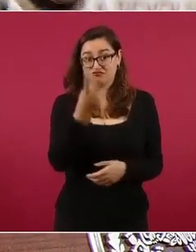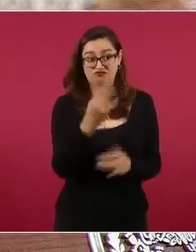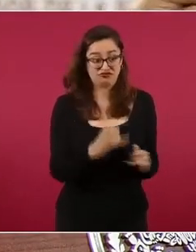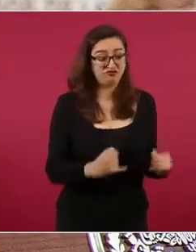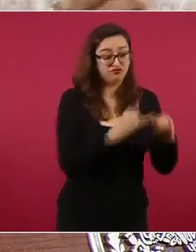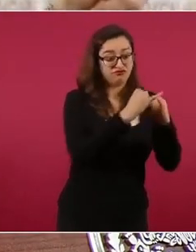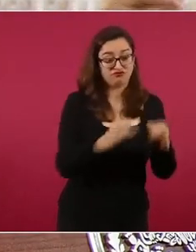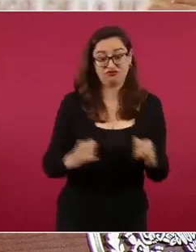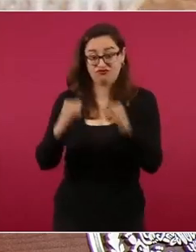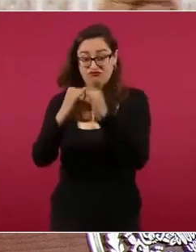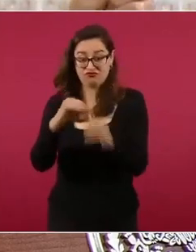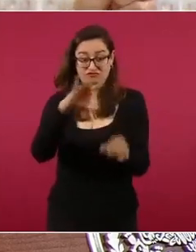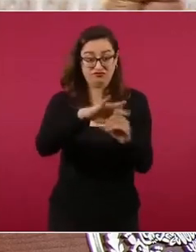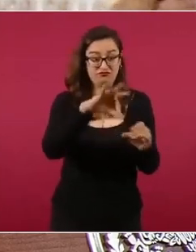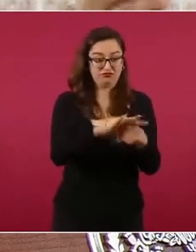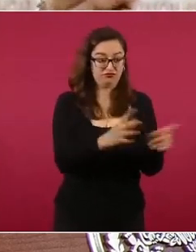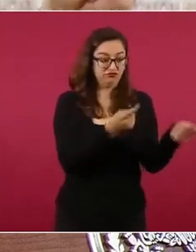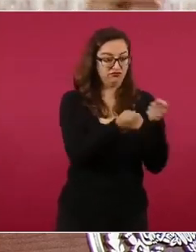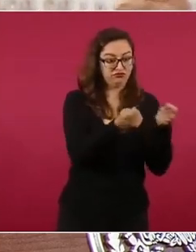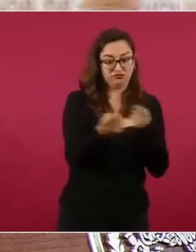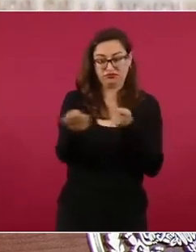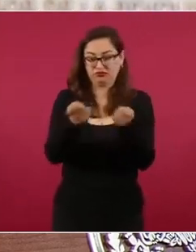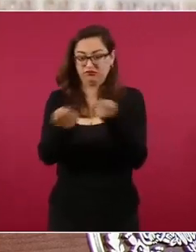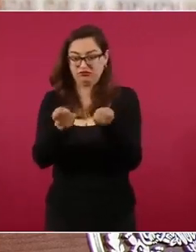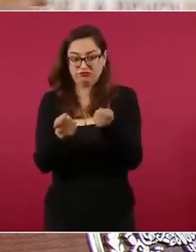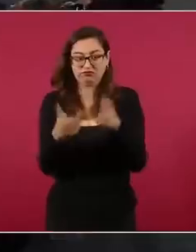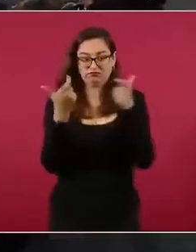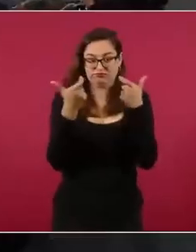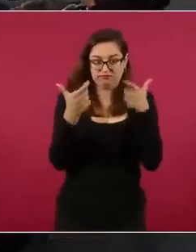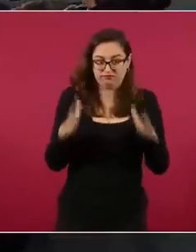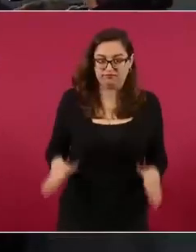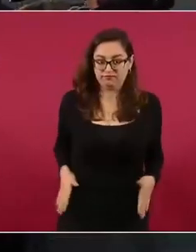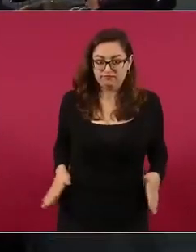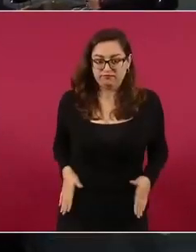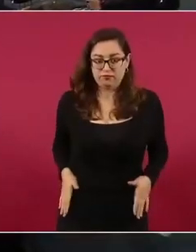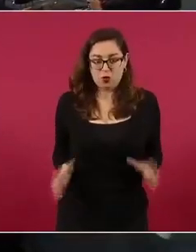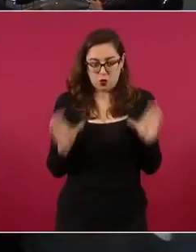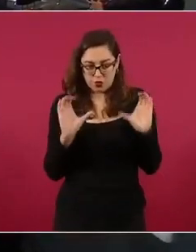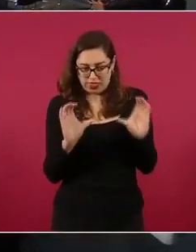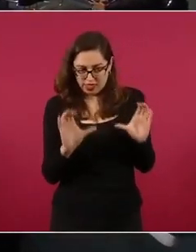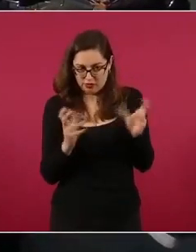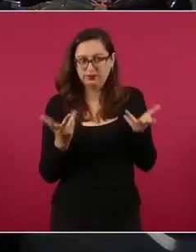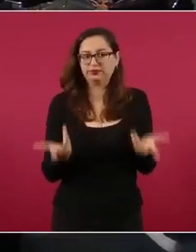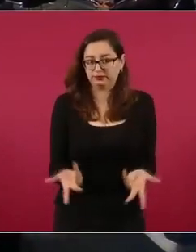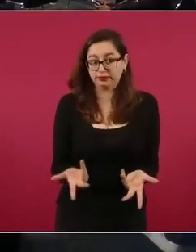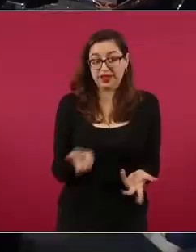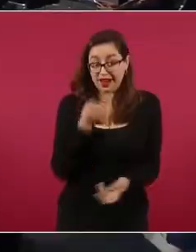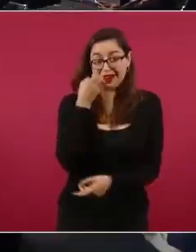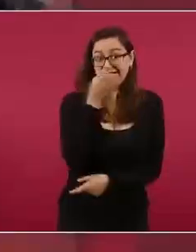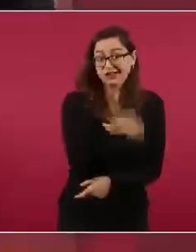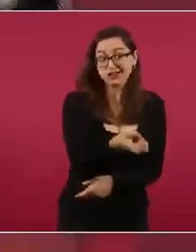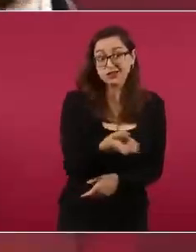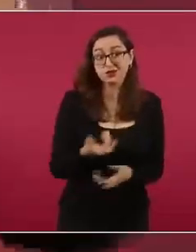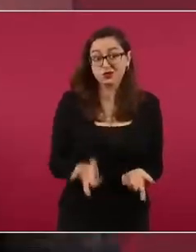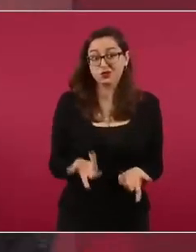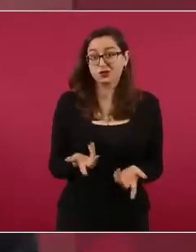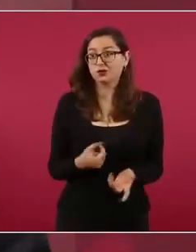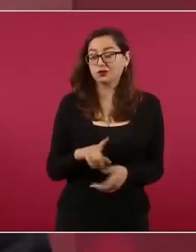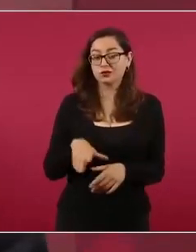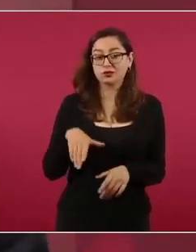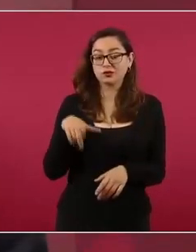para que no se les afecten sus intereses, para que no haya